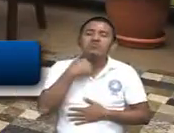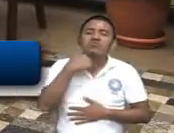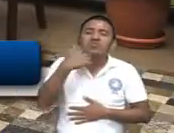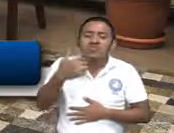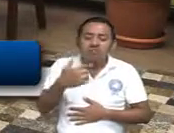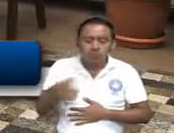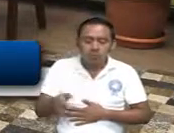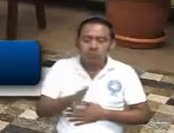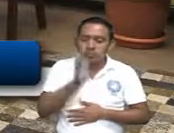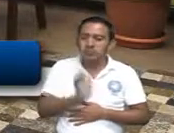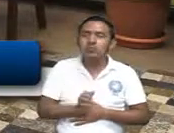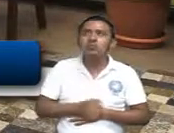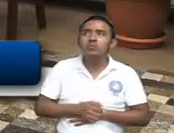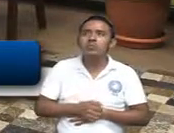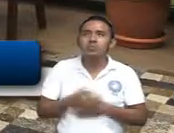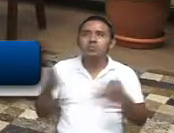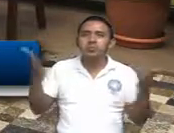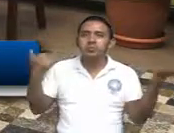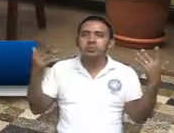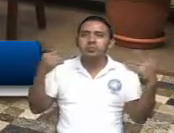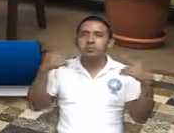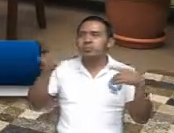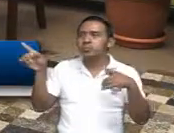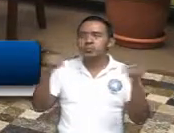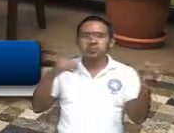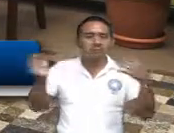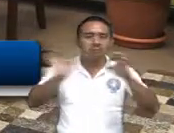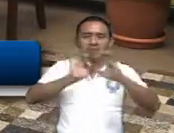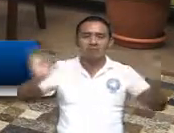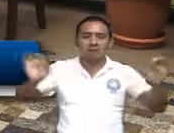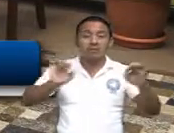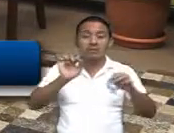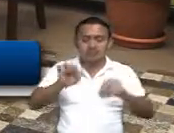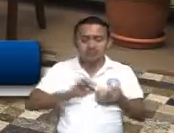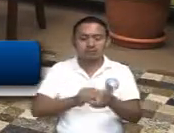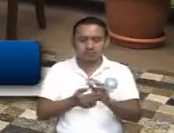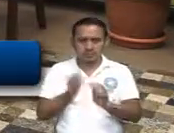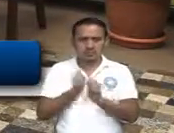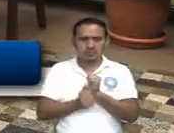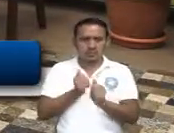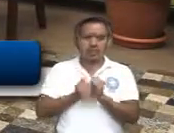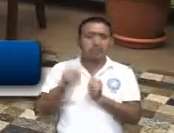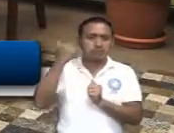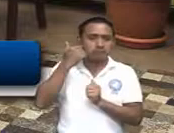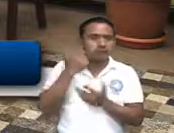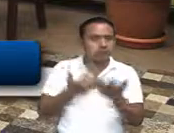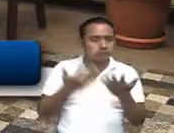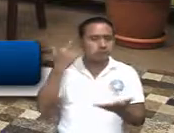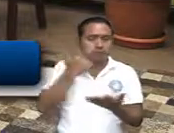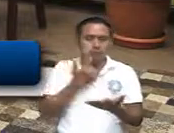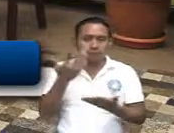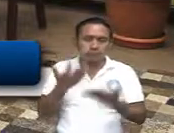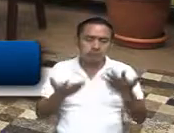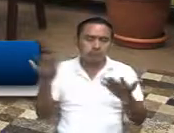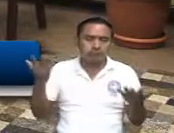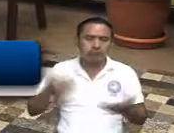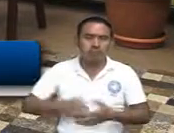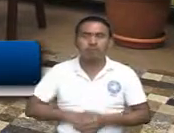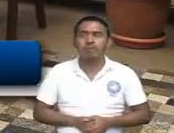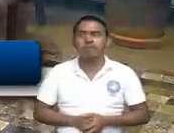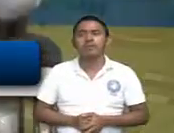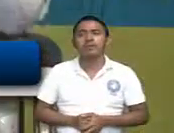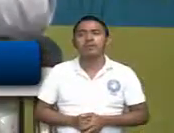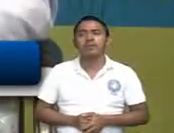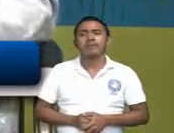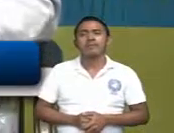escucha pues creo que es el principal problema también que debe indicarnos que el niño estaba teniendo problemas de audición si éste como le